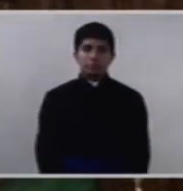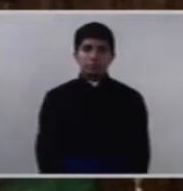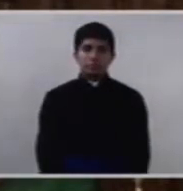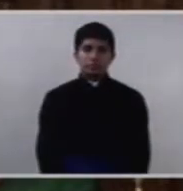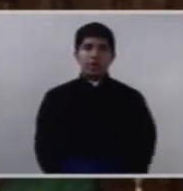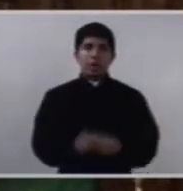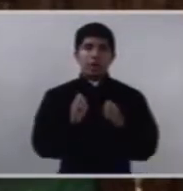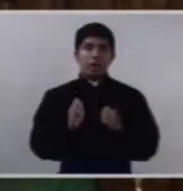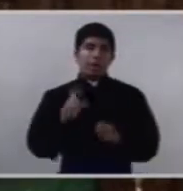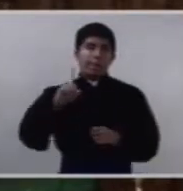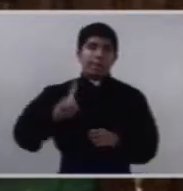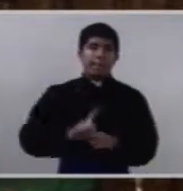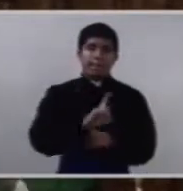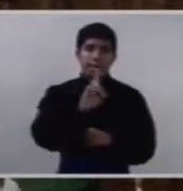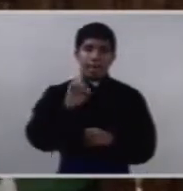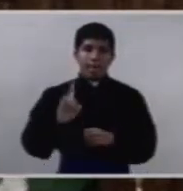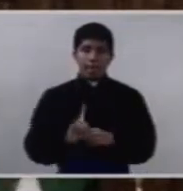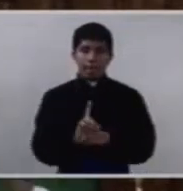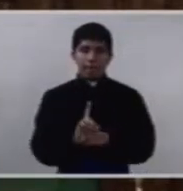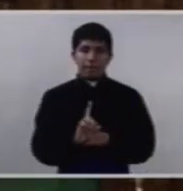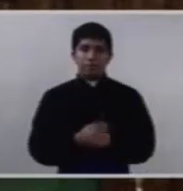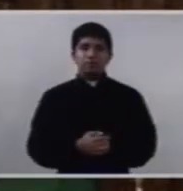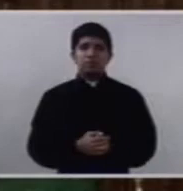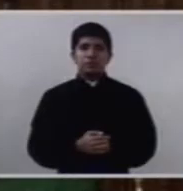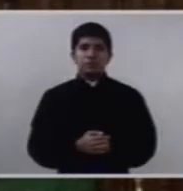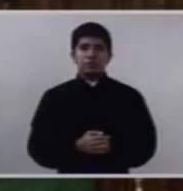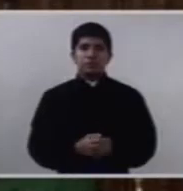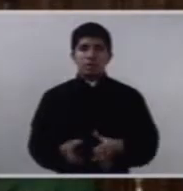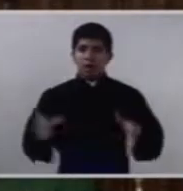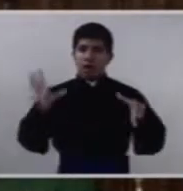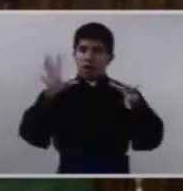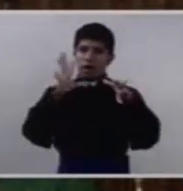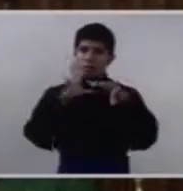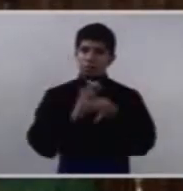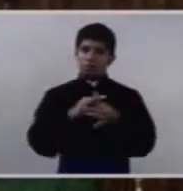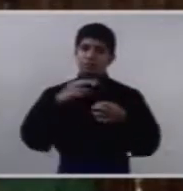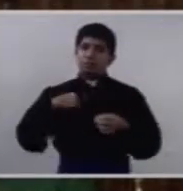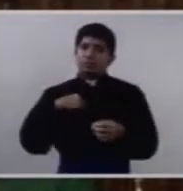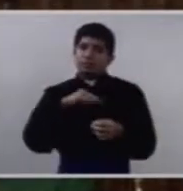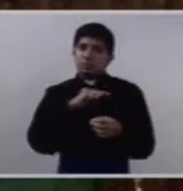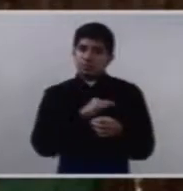En este domingo se unen a nosotros